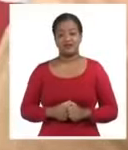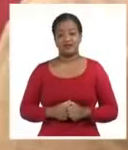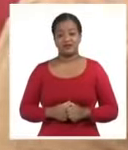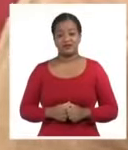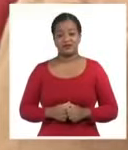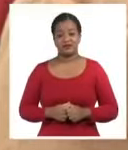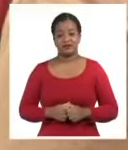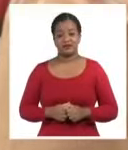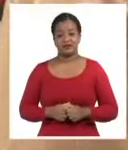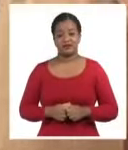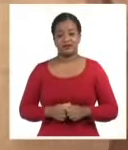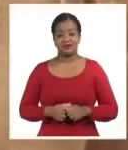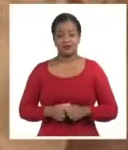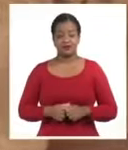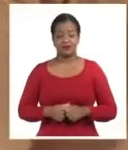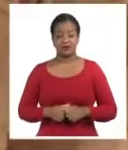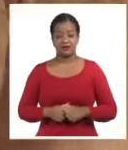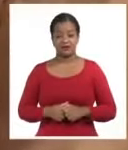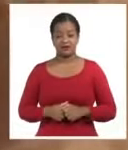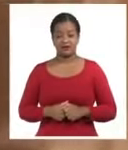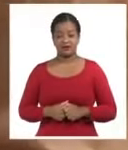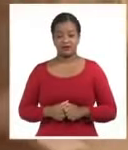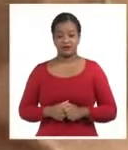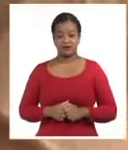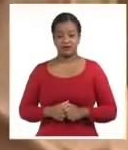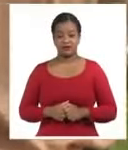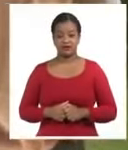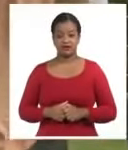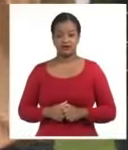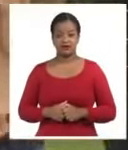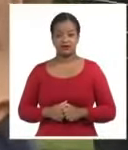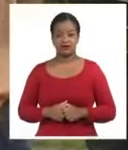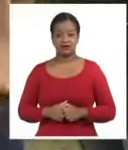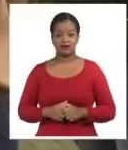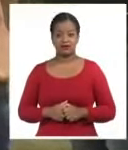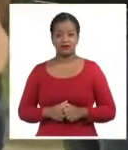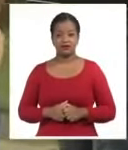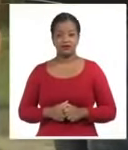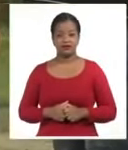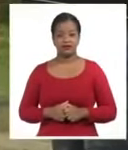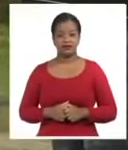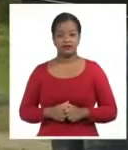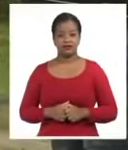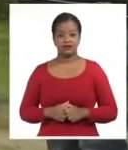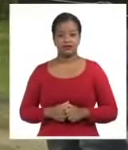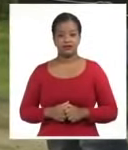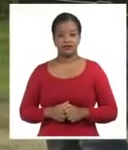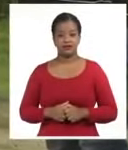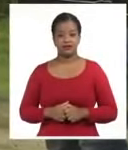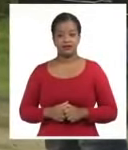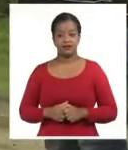ellos. Desde Ciego de Ávila, Damián Betanzos Hernández, Sistema Informativo de la Televisión Cubana.